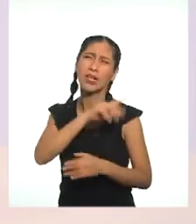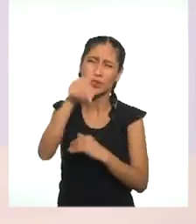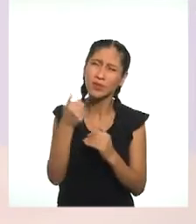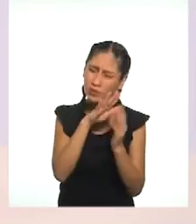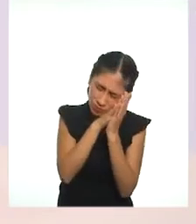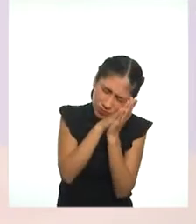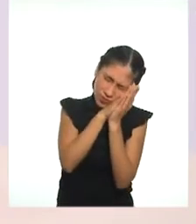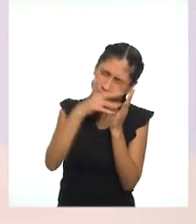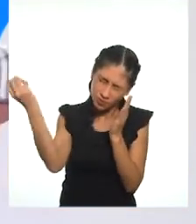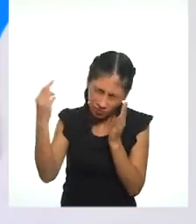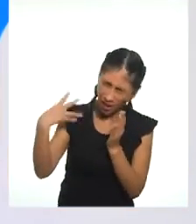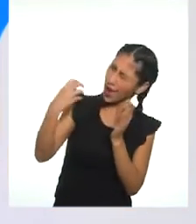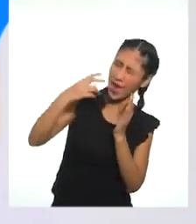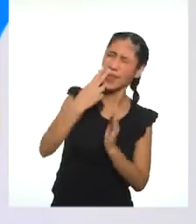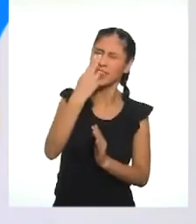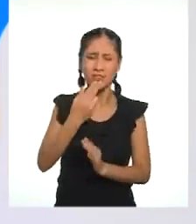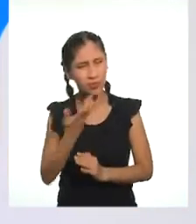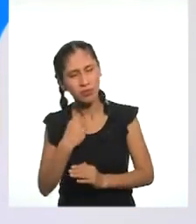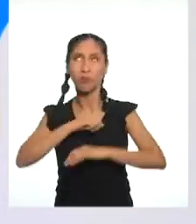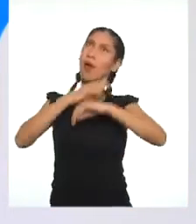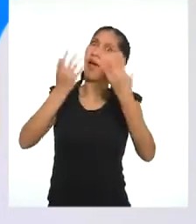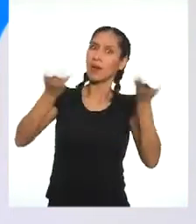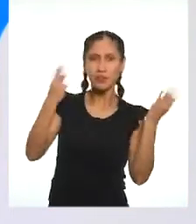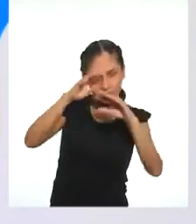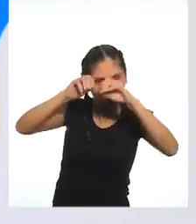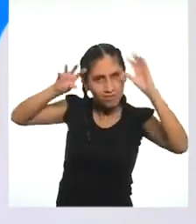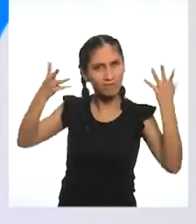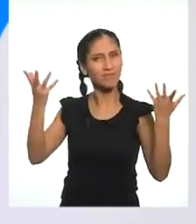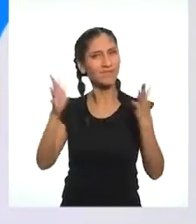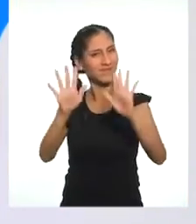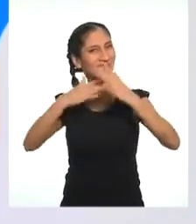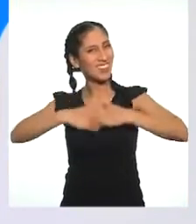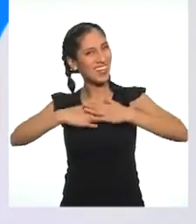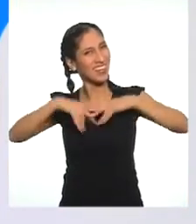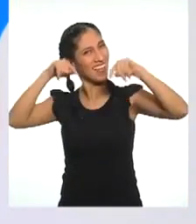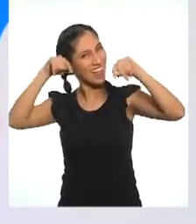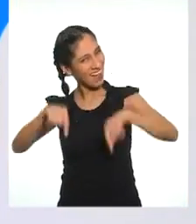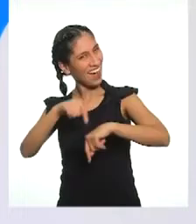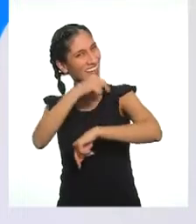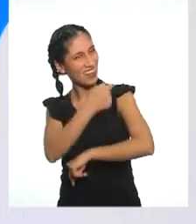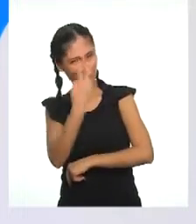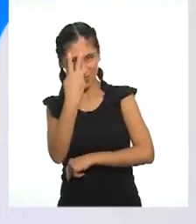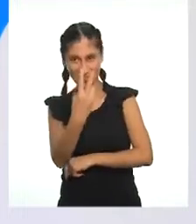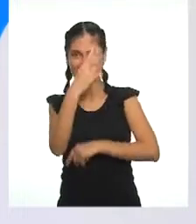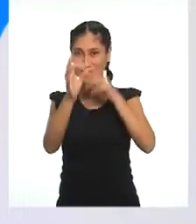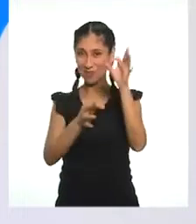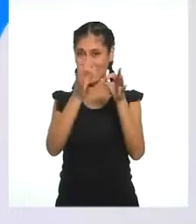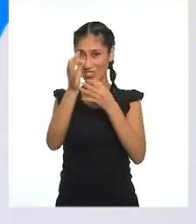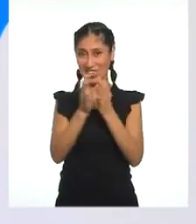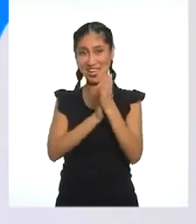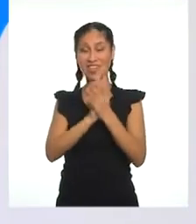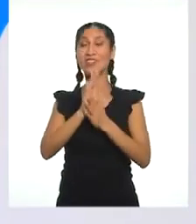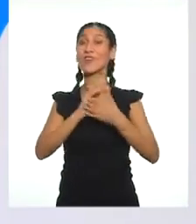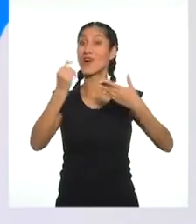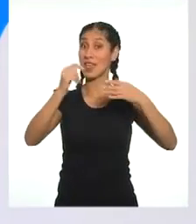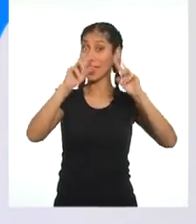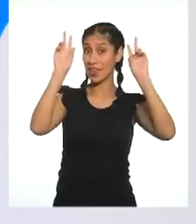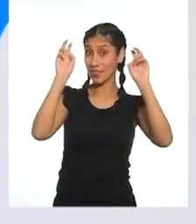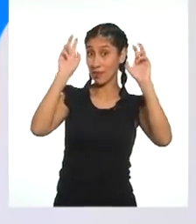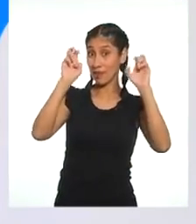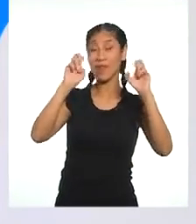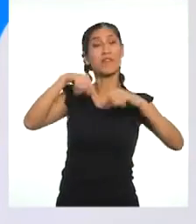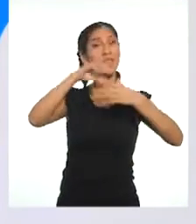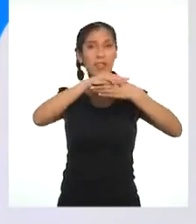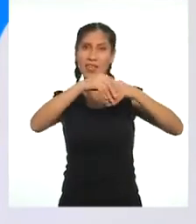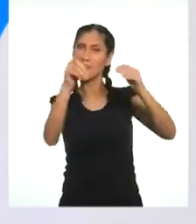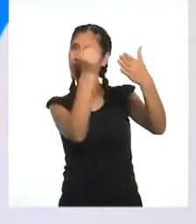me despertaron. Tranquilo, Tocino, que el día de hoy nos toca dedicar el programa a escribir relatos sobre ese Perú